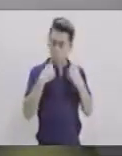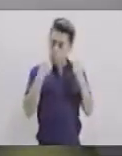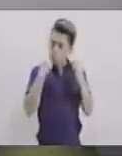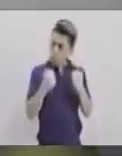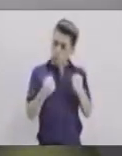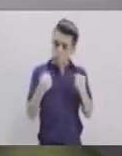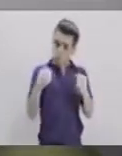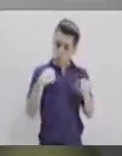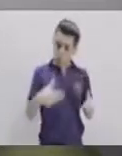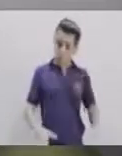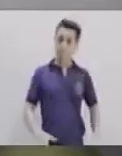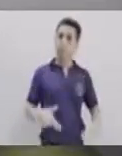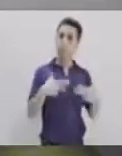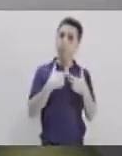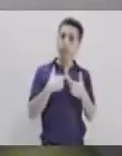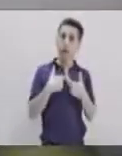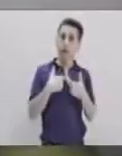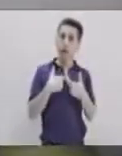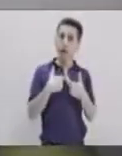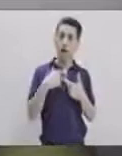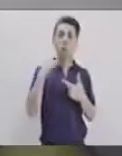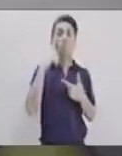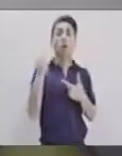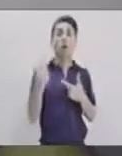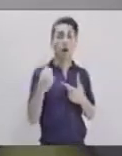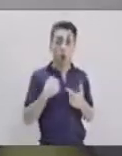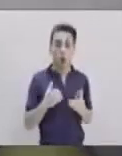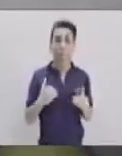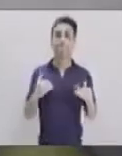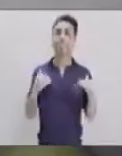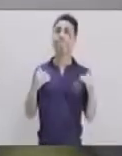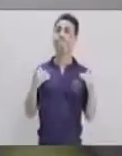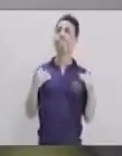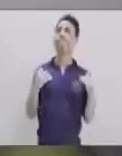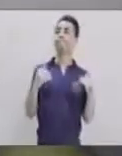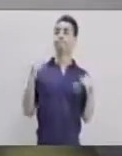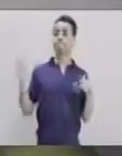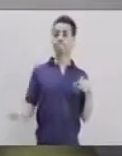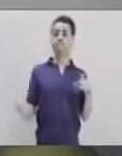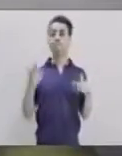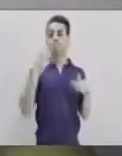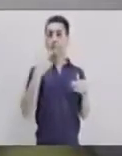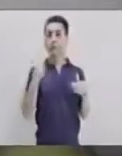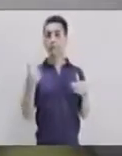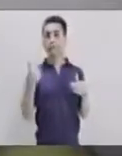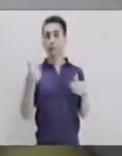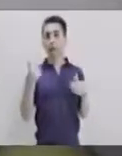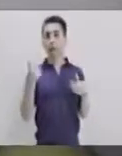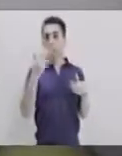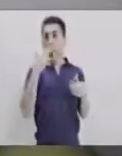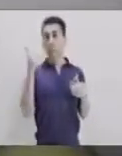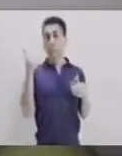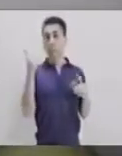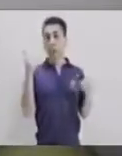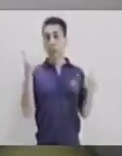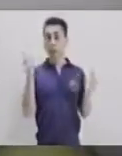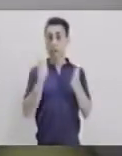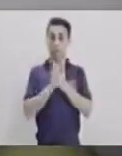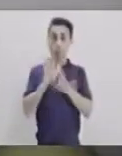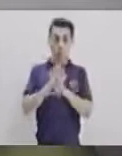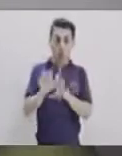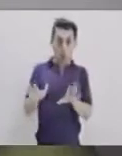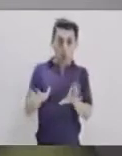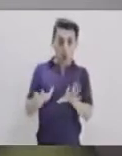muy duro que yo viví, ¿verdad? Porque tuve que afrontar la pérdida, tuve que afrontar lo que eso